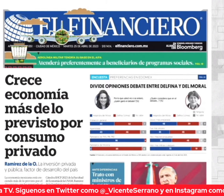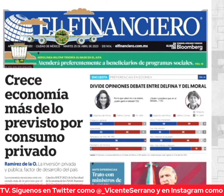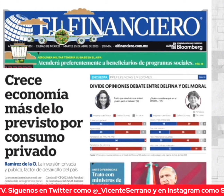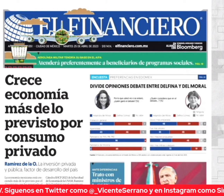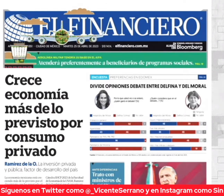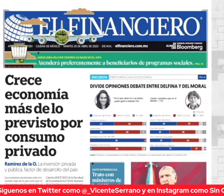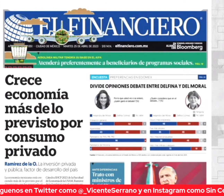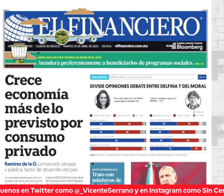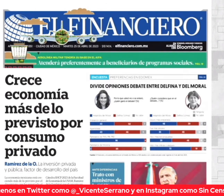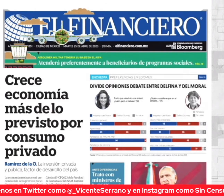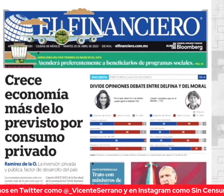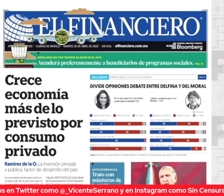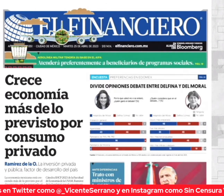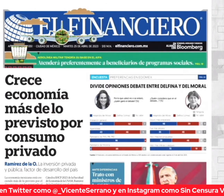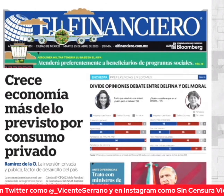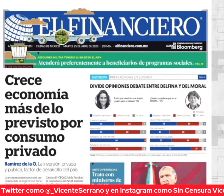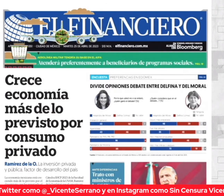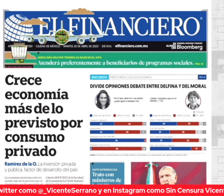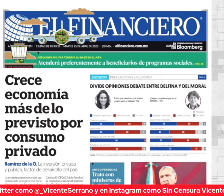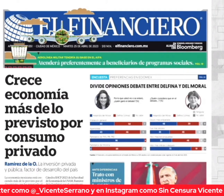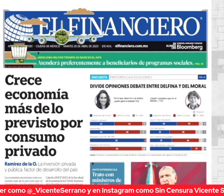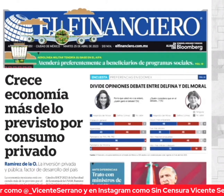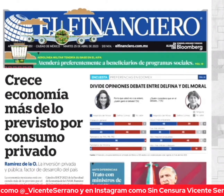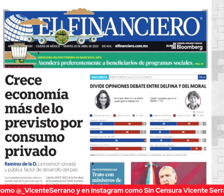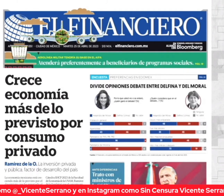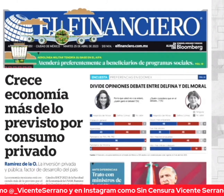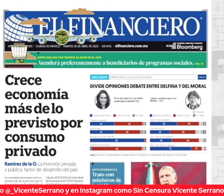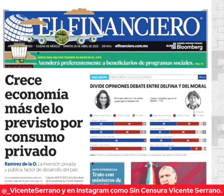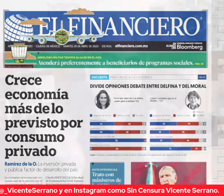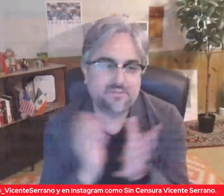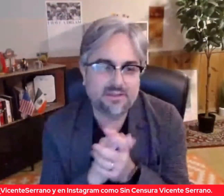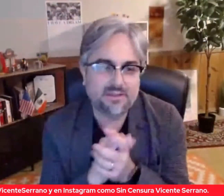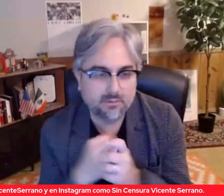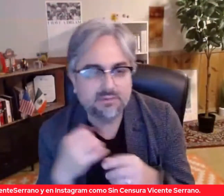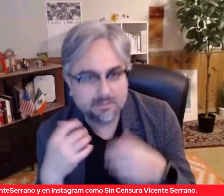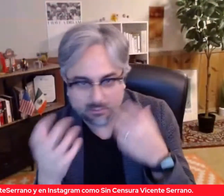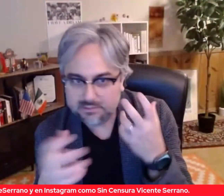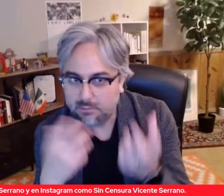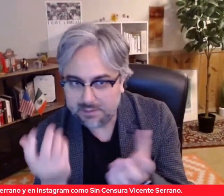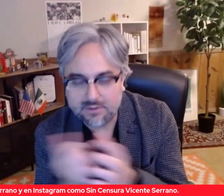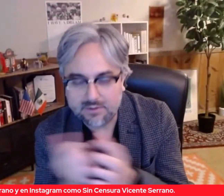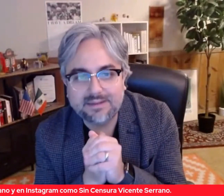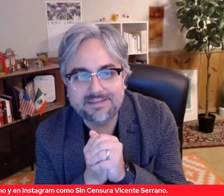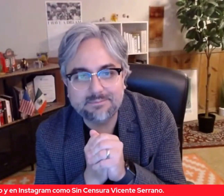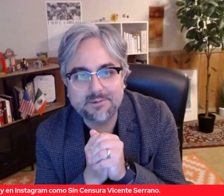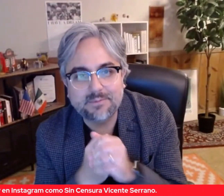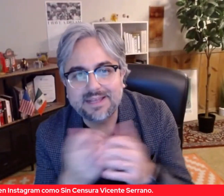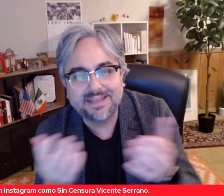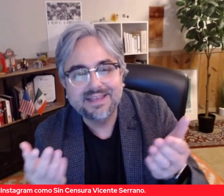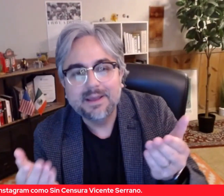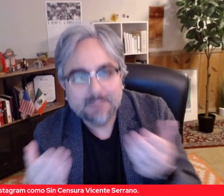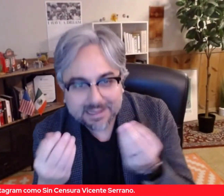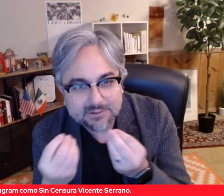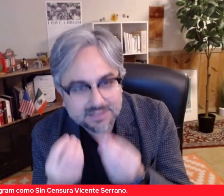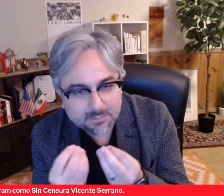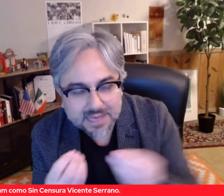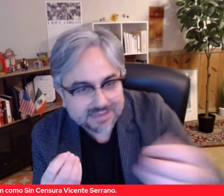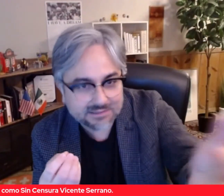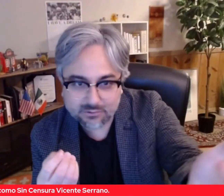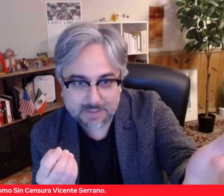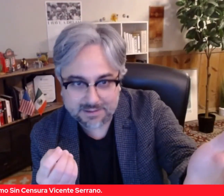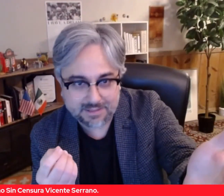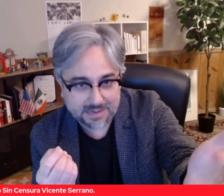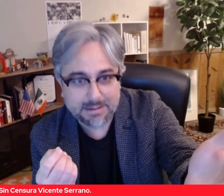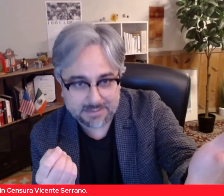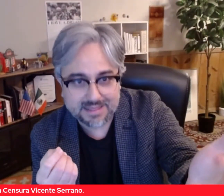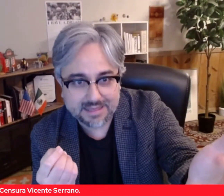maestra Delfina. Y en un ratito más, mire, ¿sabe qué? Para de una vez, don David, lo vamos a volver a compartir, pero para que usted vea que esto